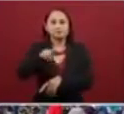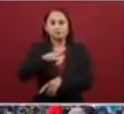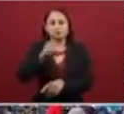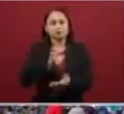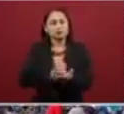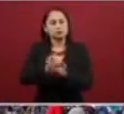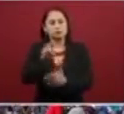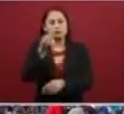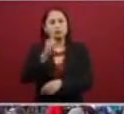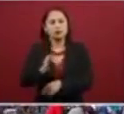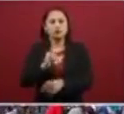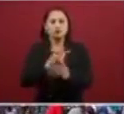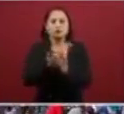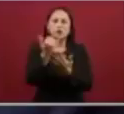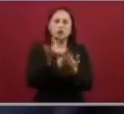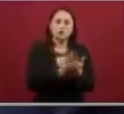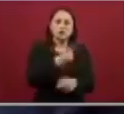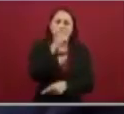económicas,